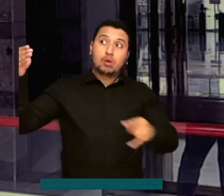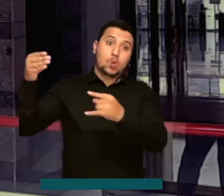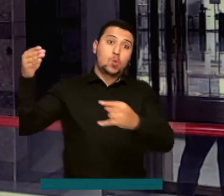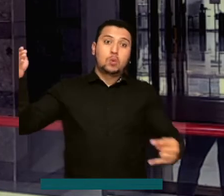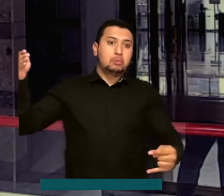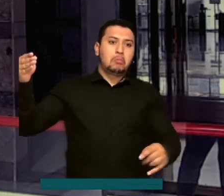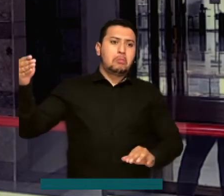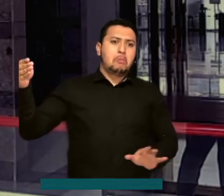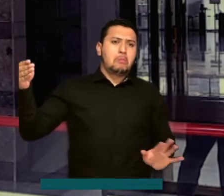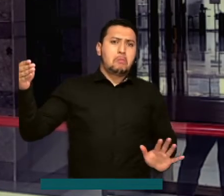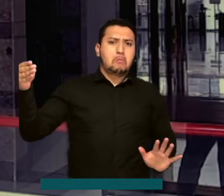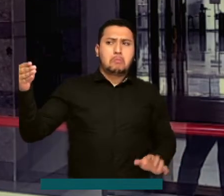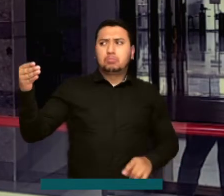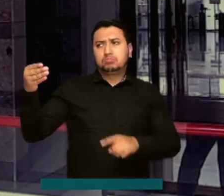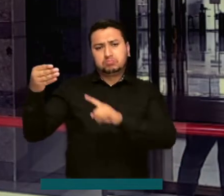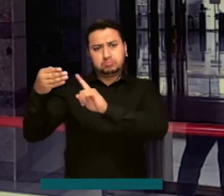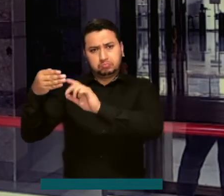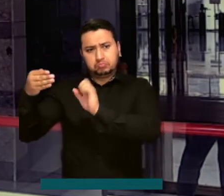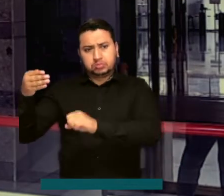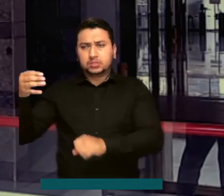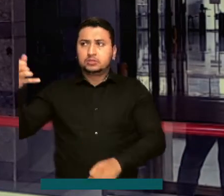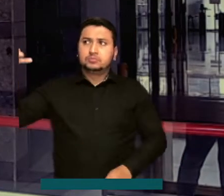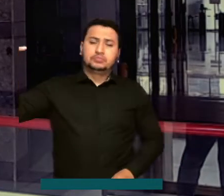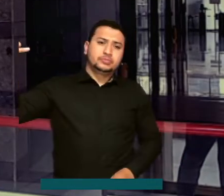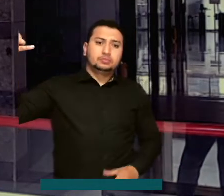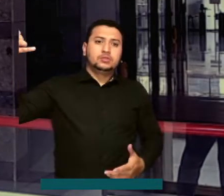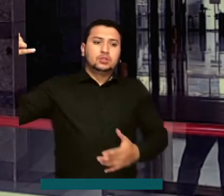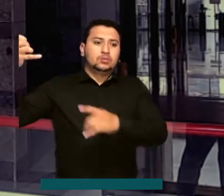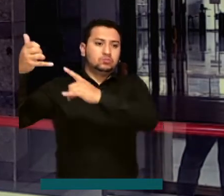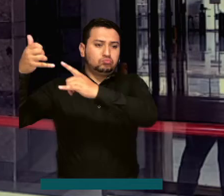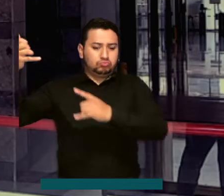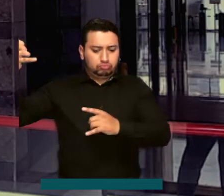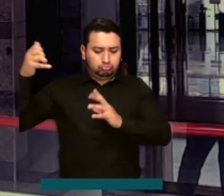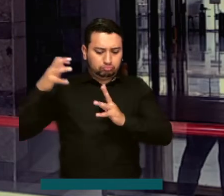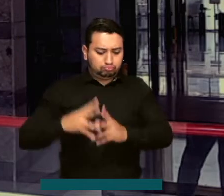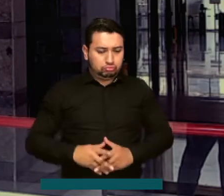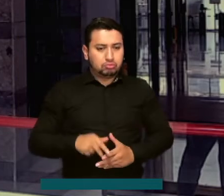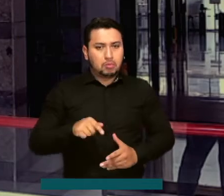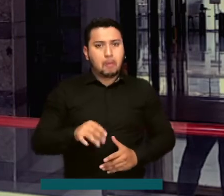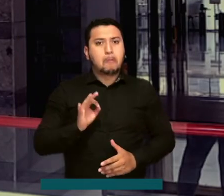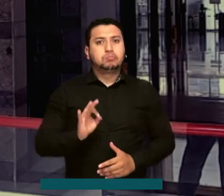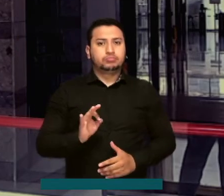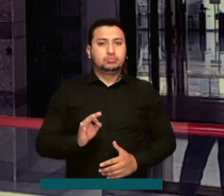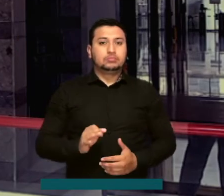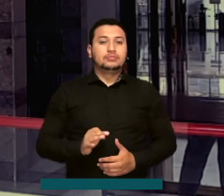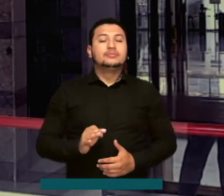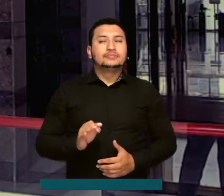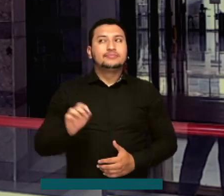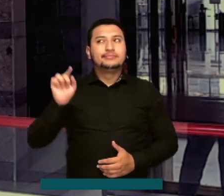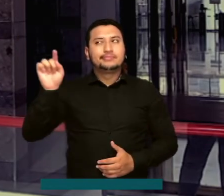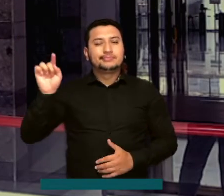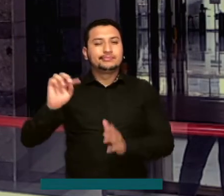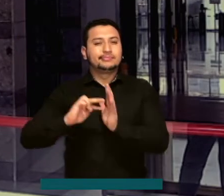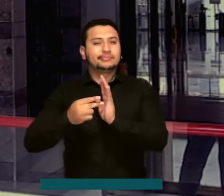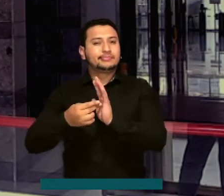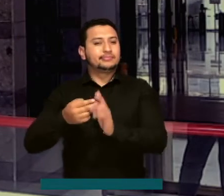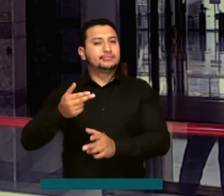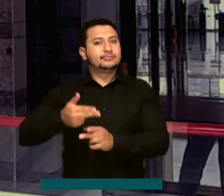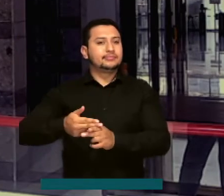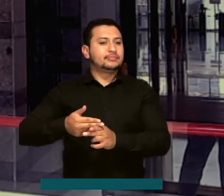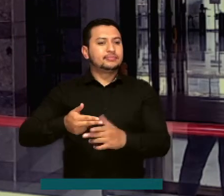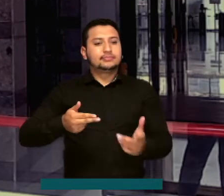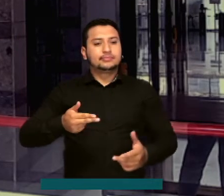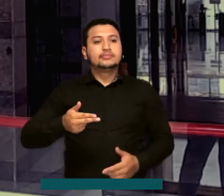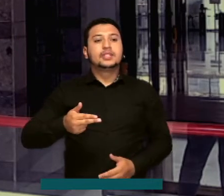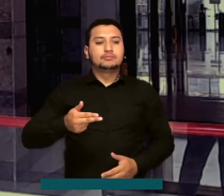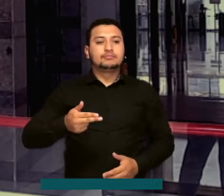que disponen de sus propias capacidades en materia de hardware y software. Entonces, el término técnico para las cámaras conectadas a internet